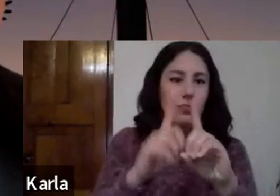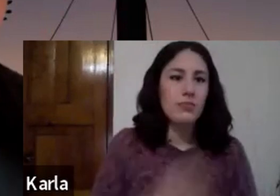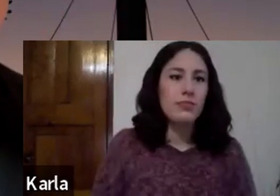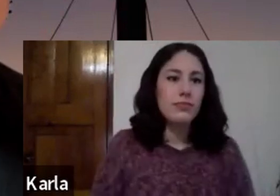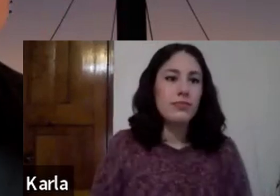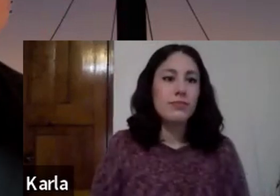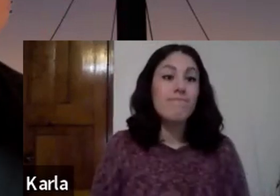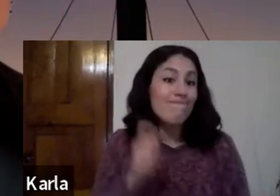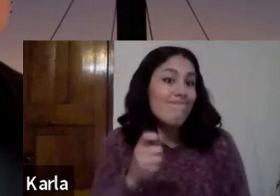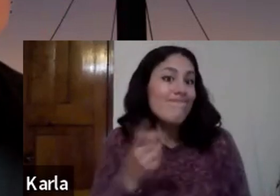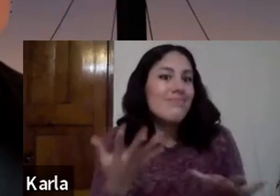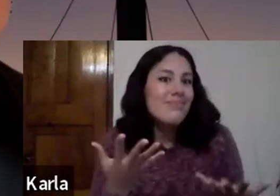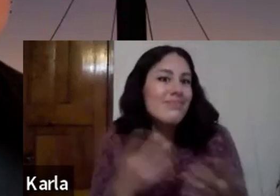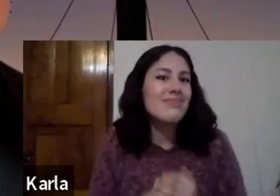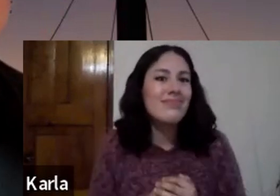aquí.